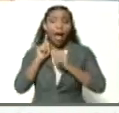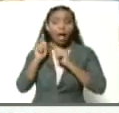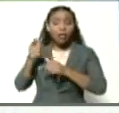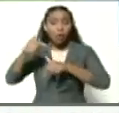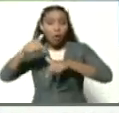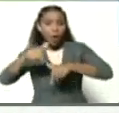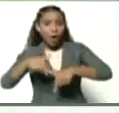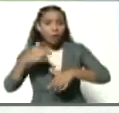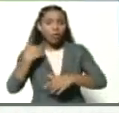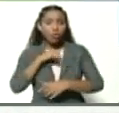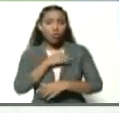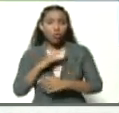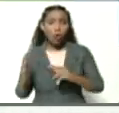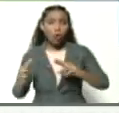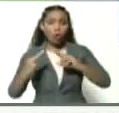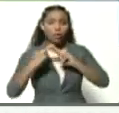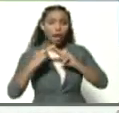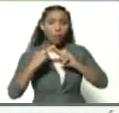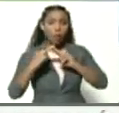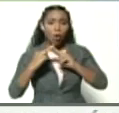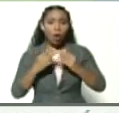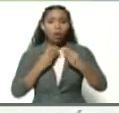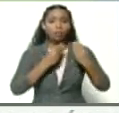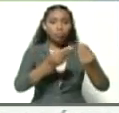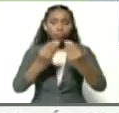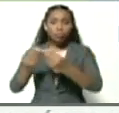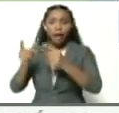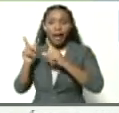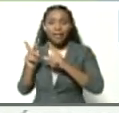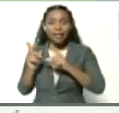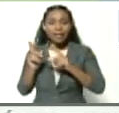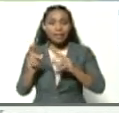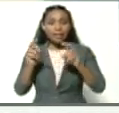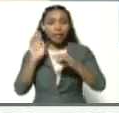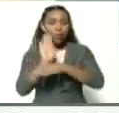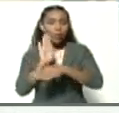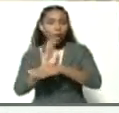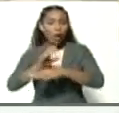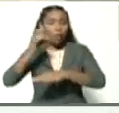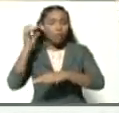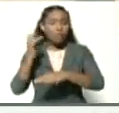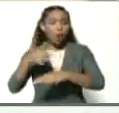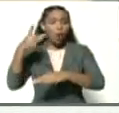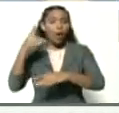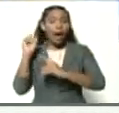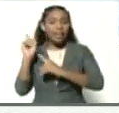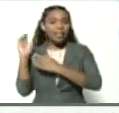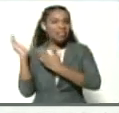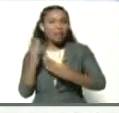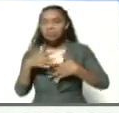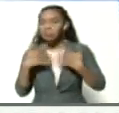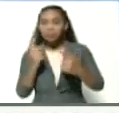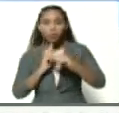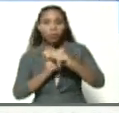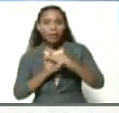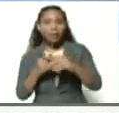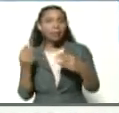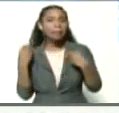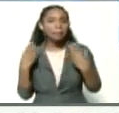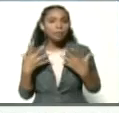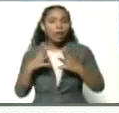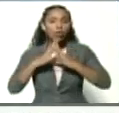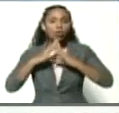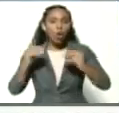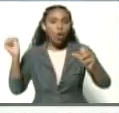hoy acá nos encontramos entregando esta unidad de cuidados intensivos que viene a sumarse a todas